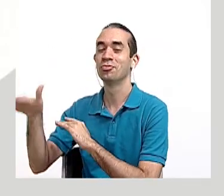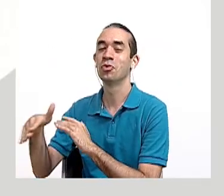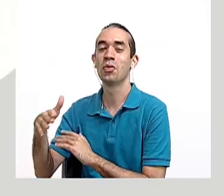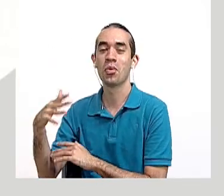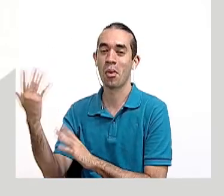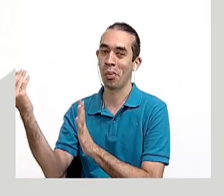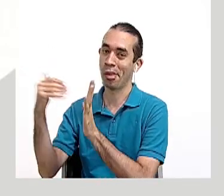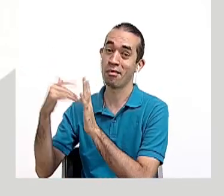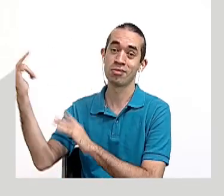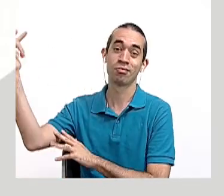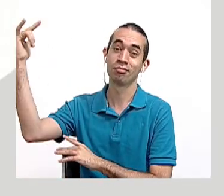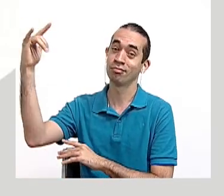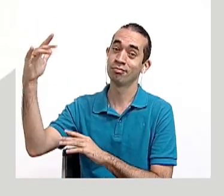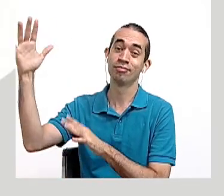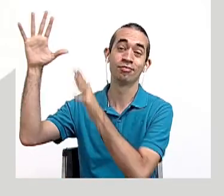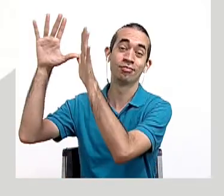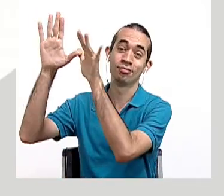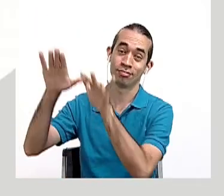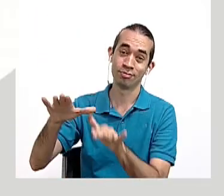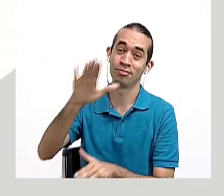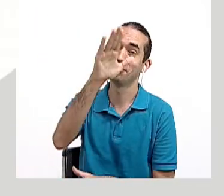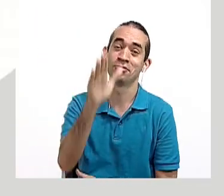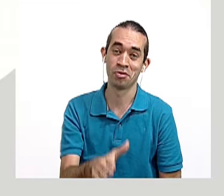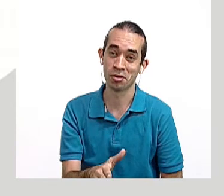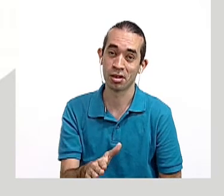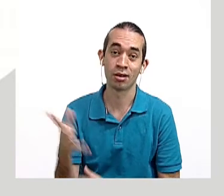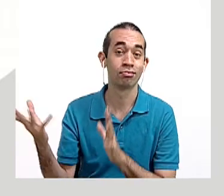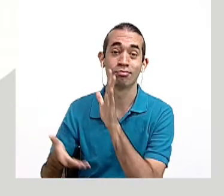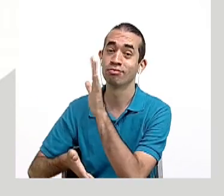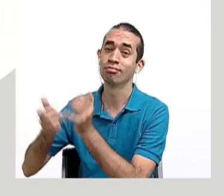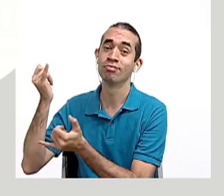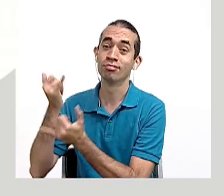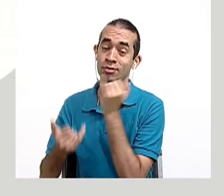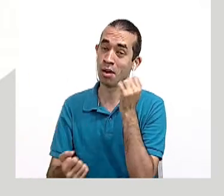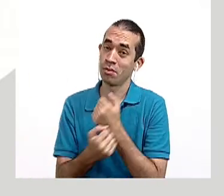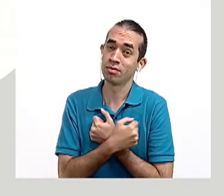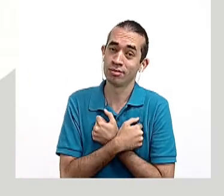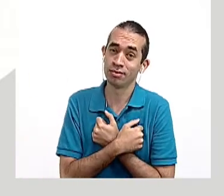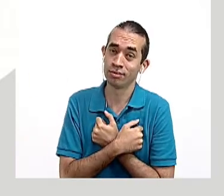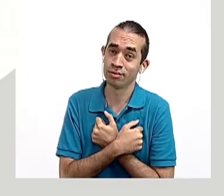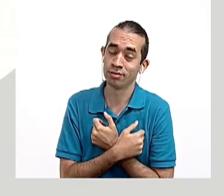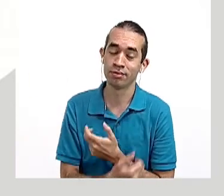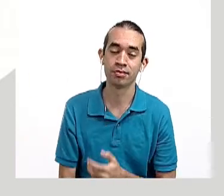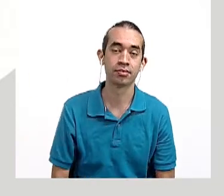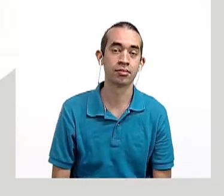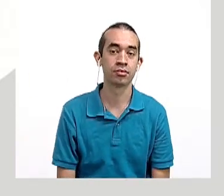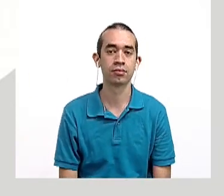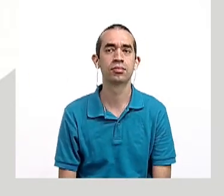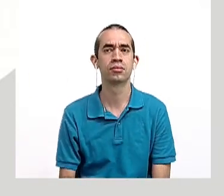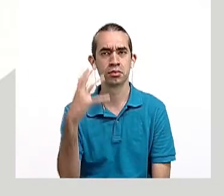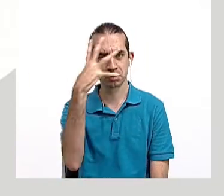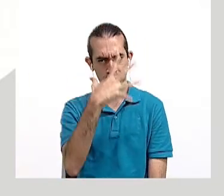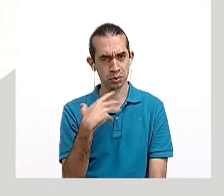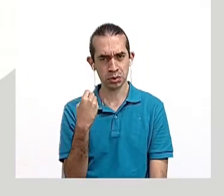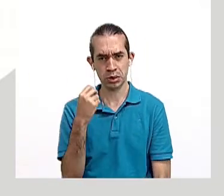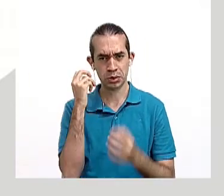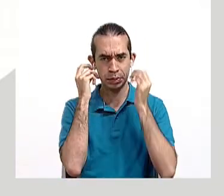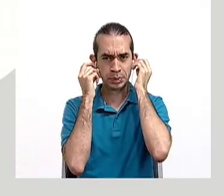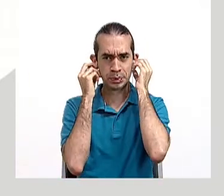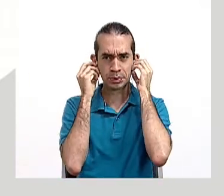Vean qué bonito. Este texto poético muestra todos los elementos que hemos